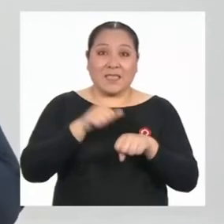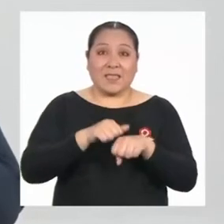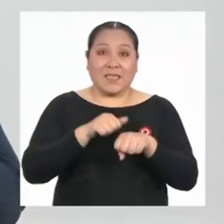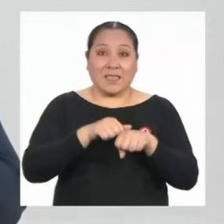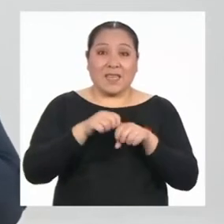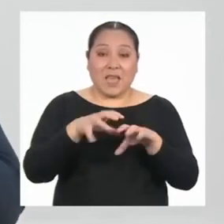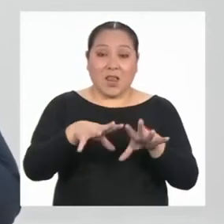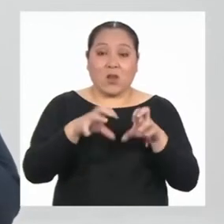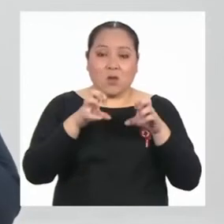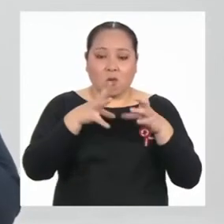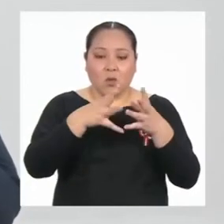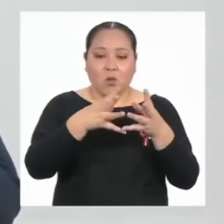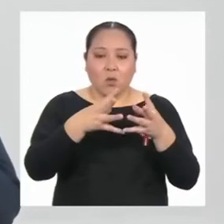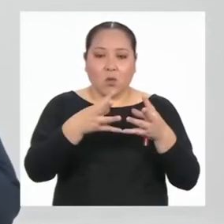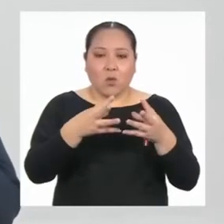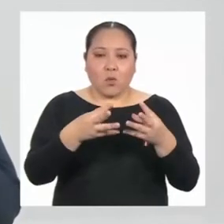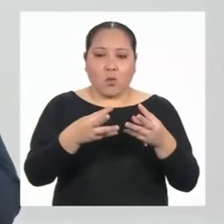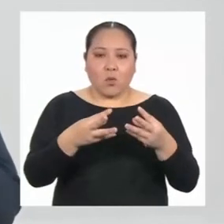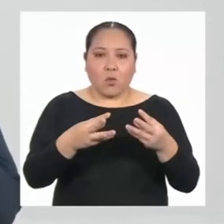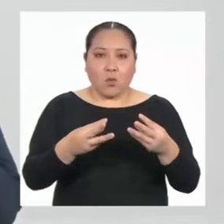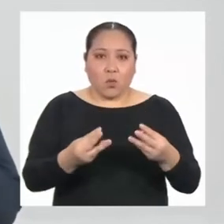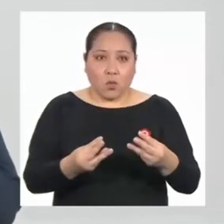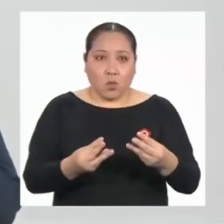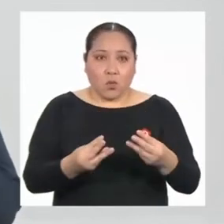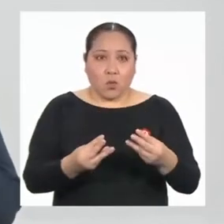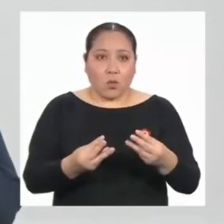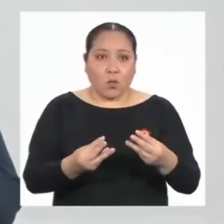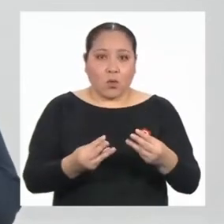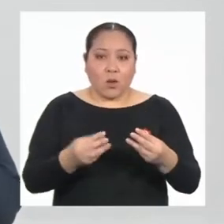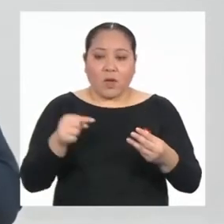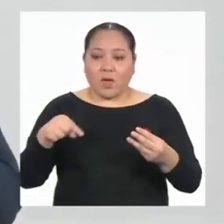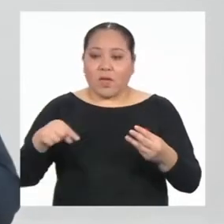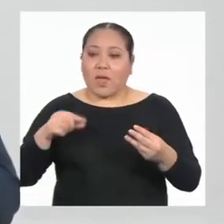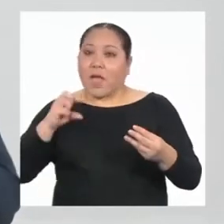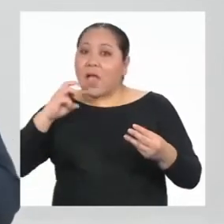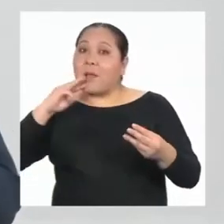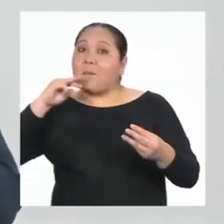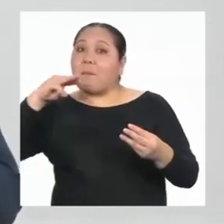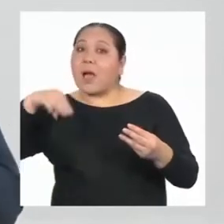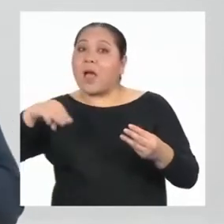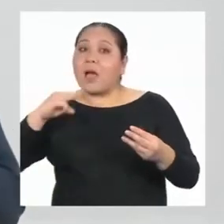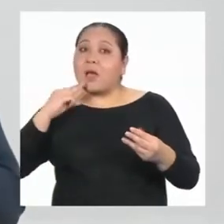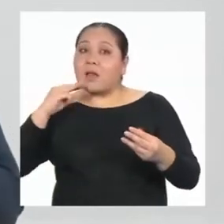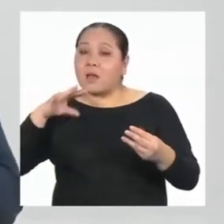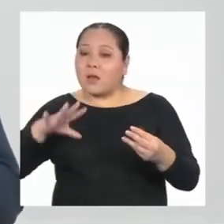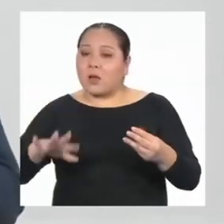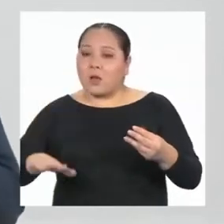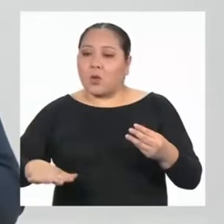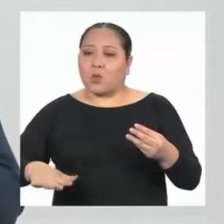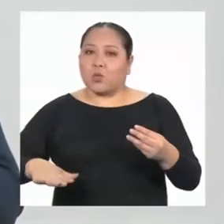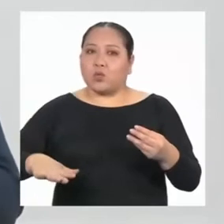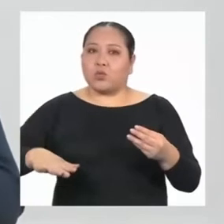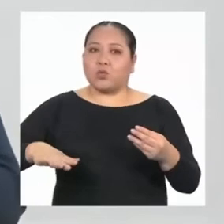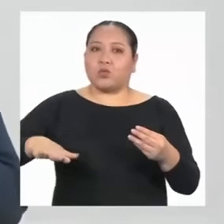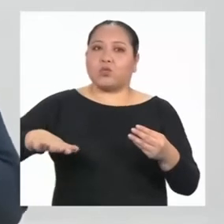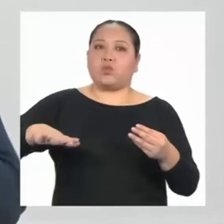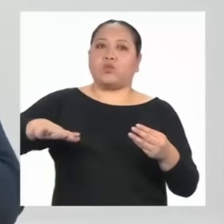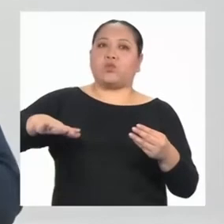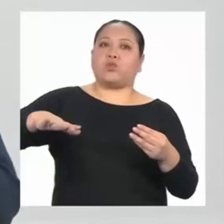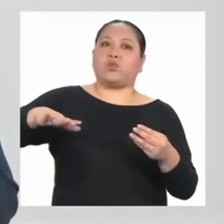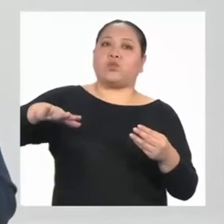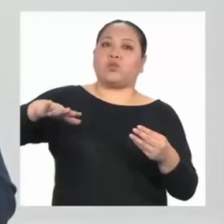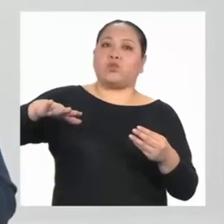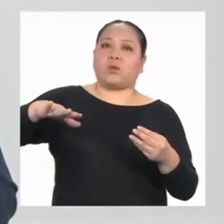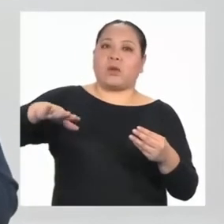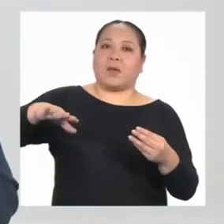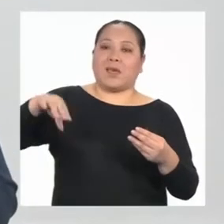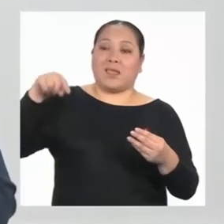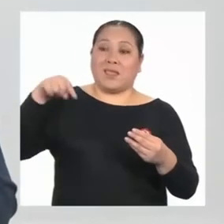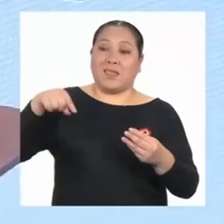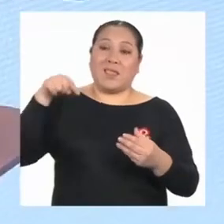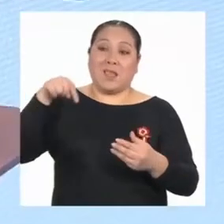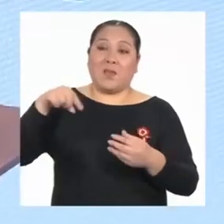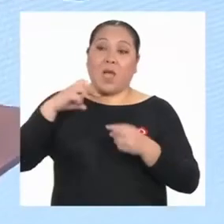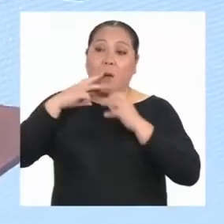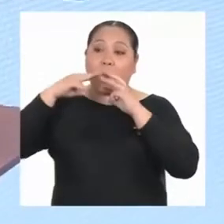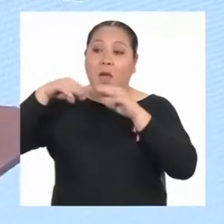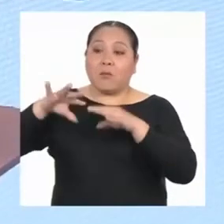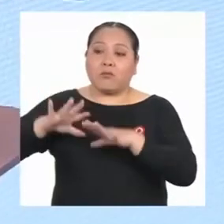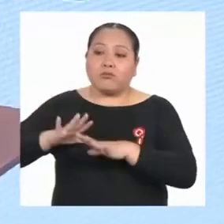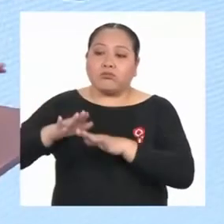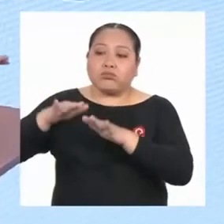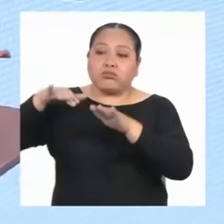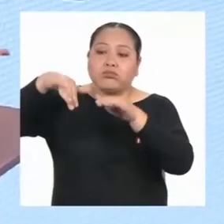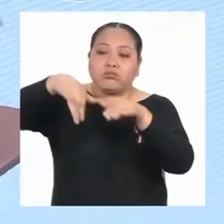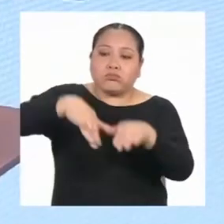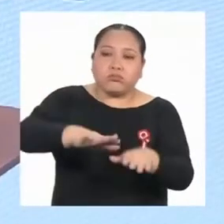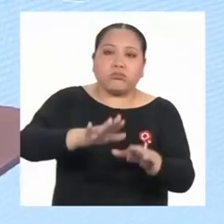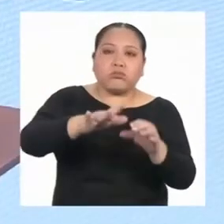en el aumento del nivel del mar, que podría llegar a inundar ciudades y poblaciones. Y